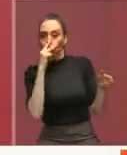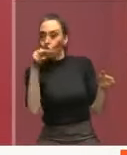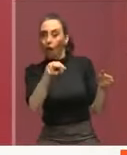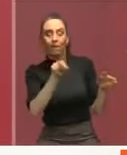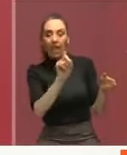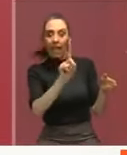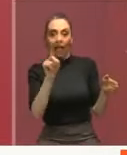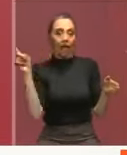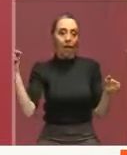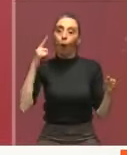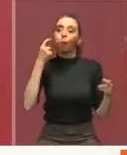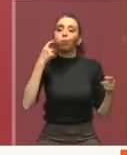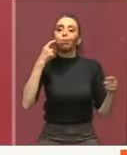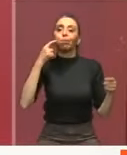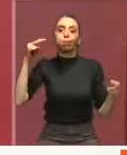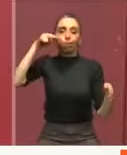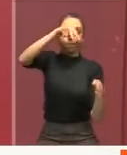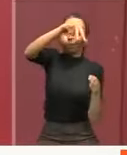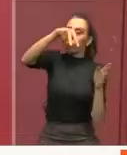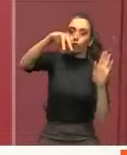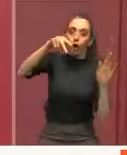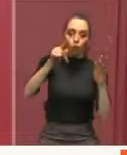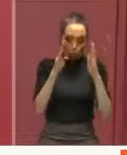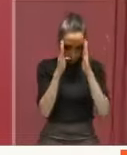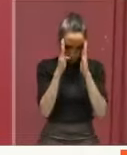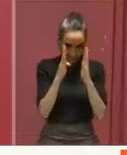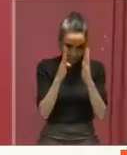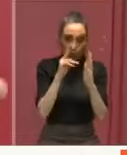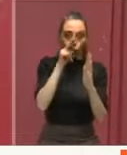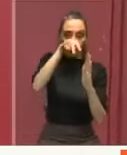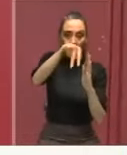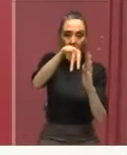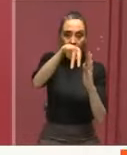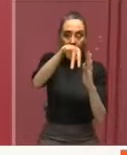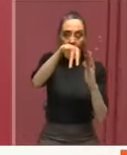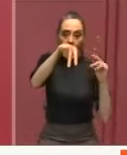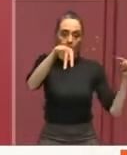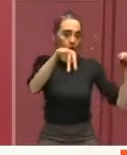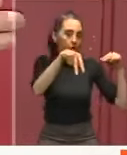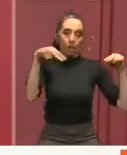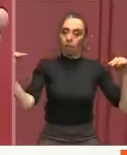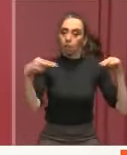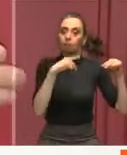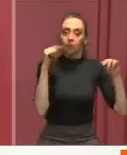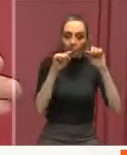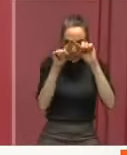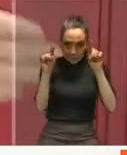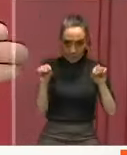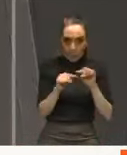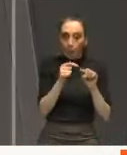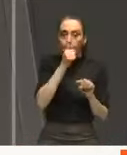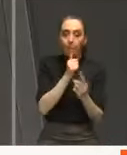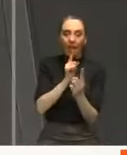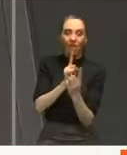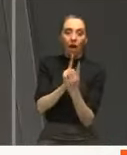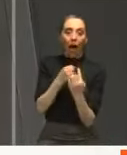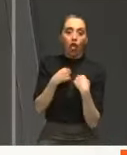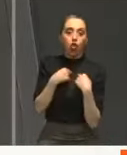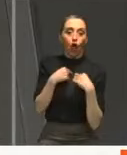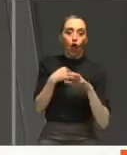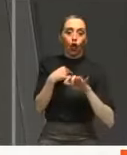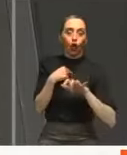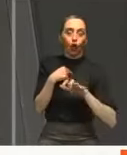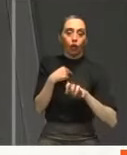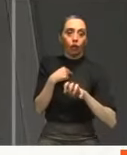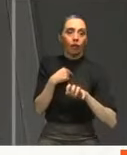ver nada de la información de la misma pantalla, entonces es una pantalla de privacidad absoluta. Piensa que el cajero es